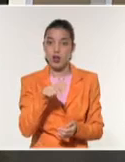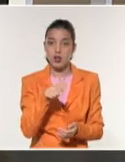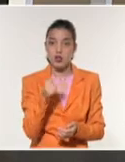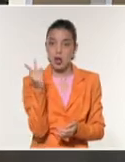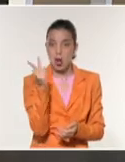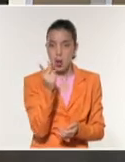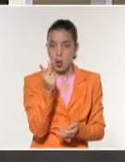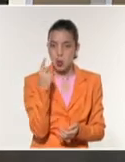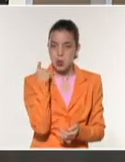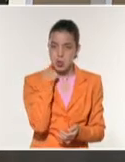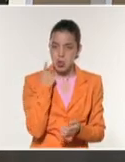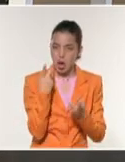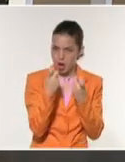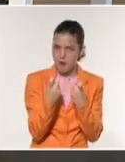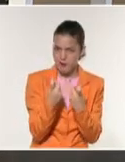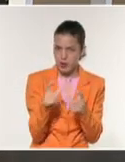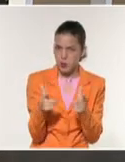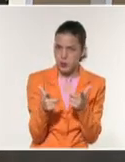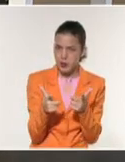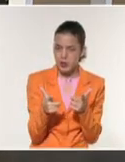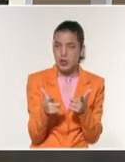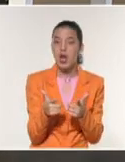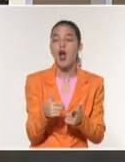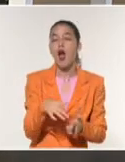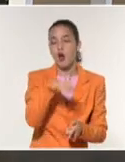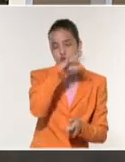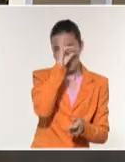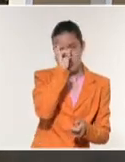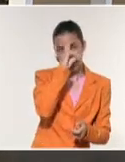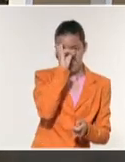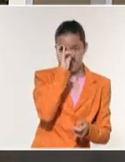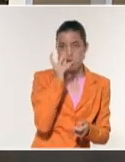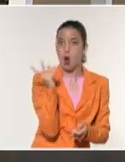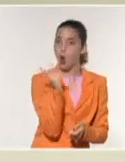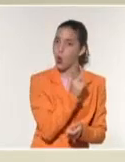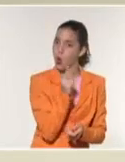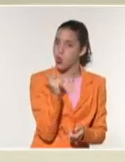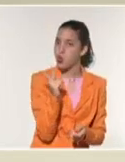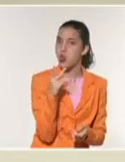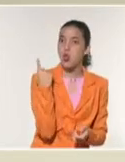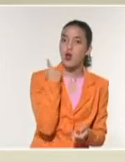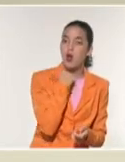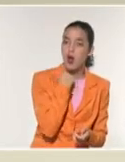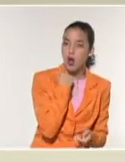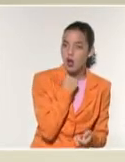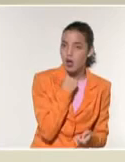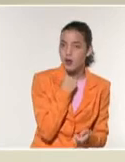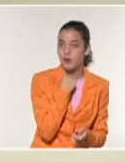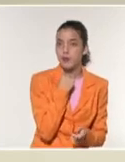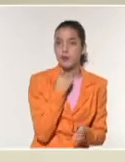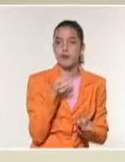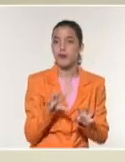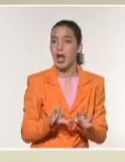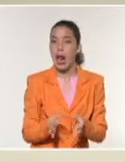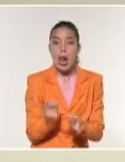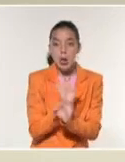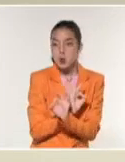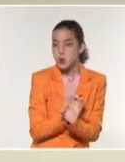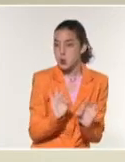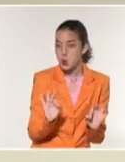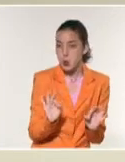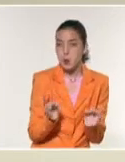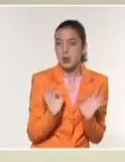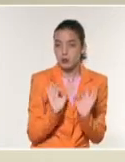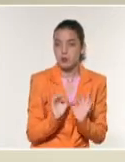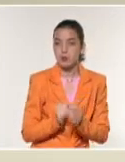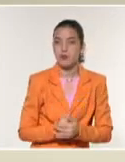los 2 años, en el tiempo ese, como usted decía, que les resta por cumplir de la sanción originalmente impuesta, es el que está sujeto al periodo, pero una